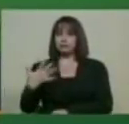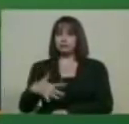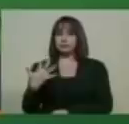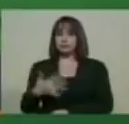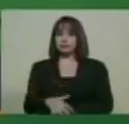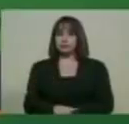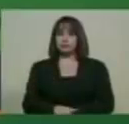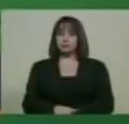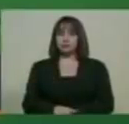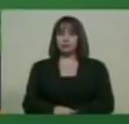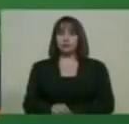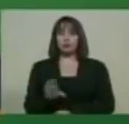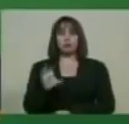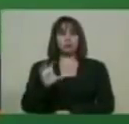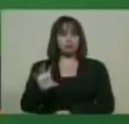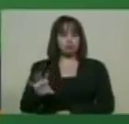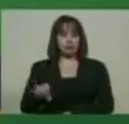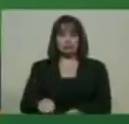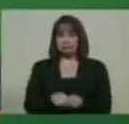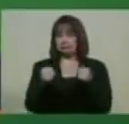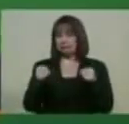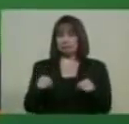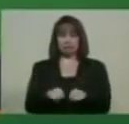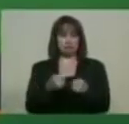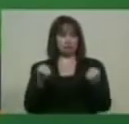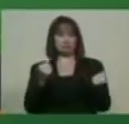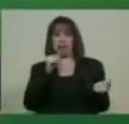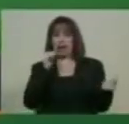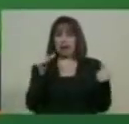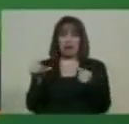de un país desmembrado, sin esperanza,